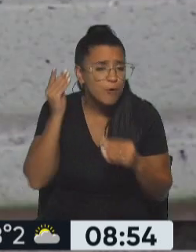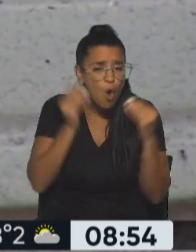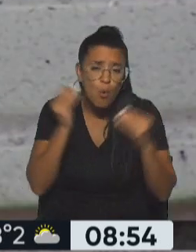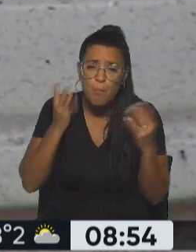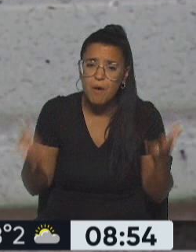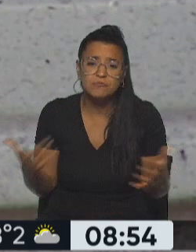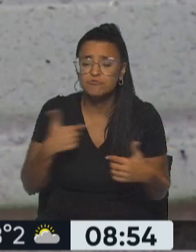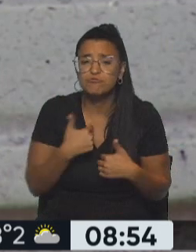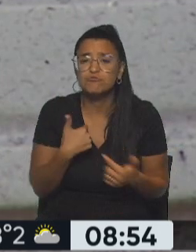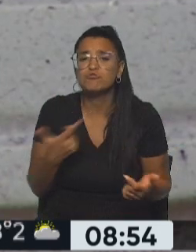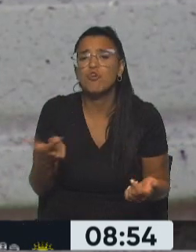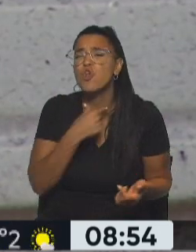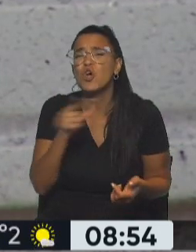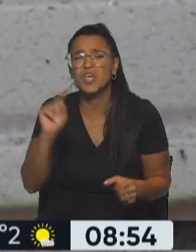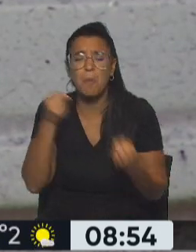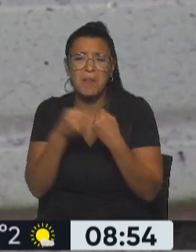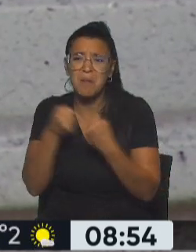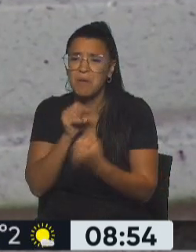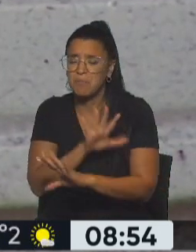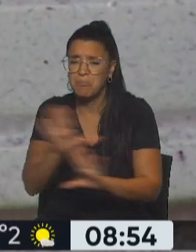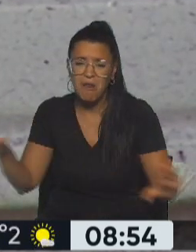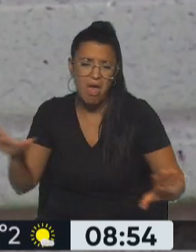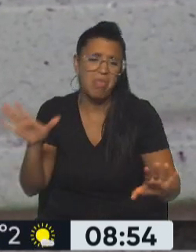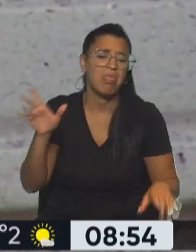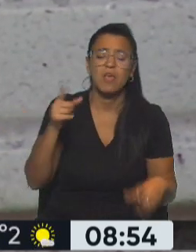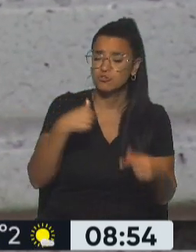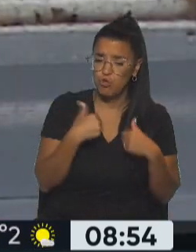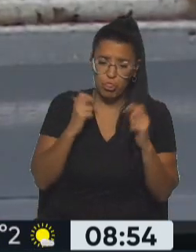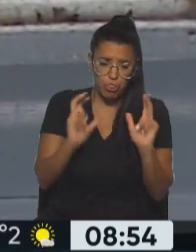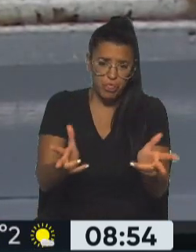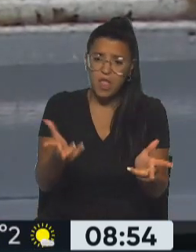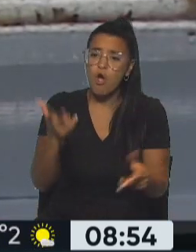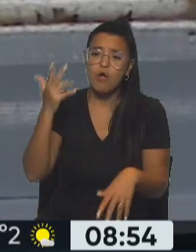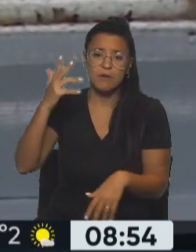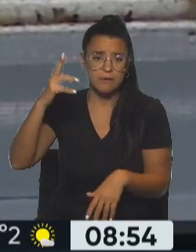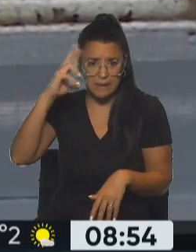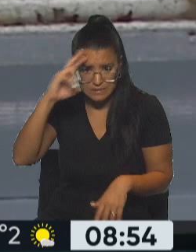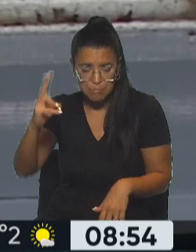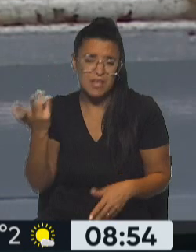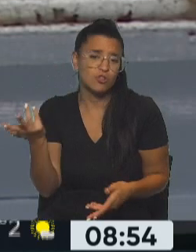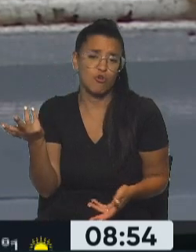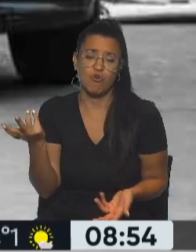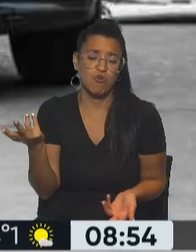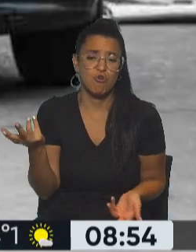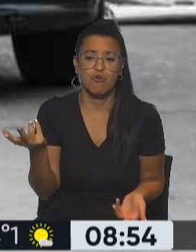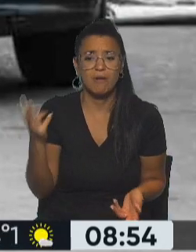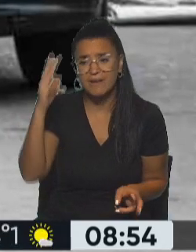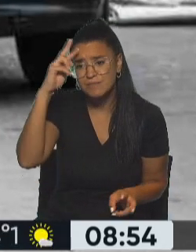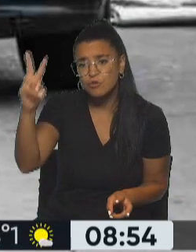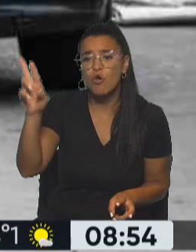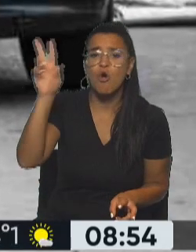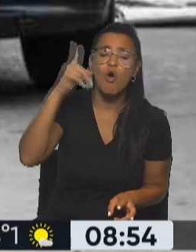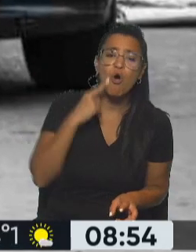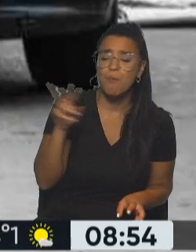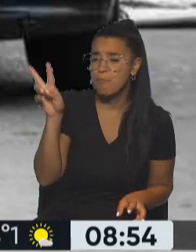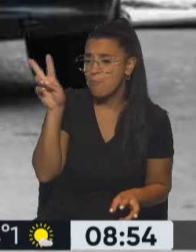no tengo vocación de pelearme con nadie ni de incentivar a nadie. Digo, por el respeto que tengo por el hombre y la mujer